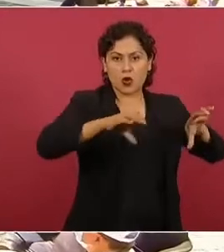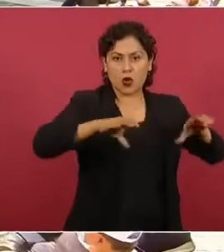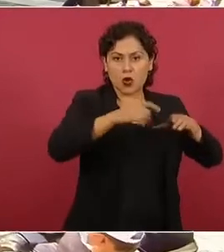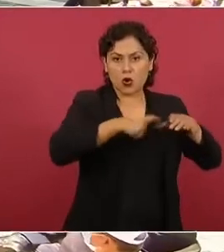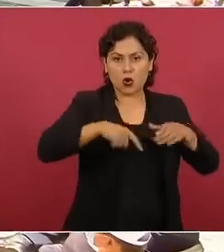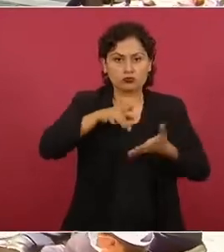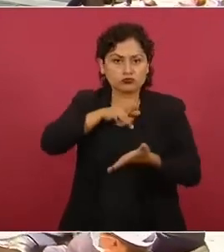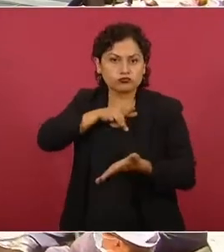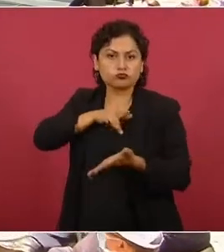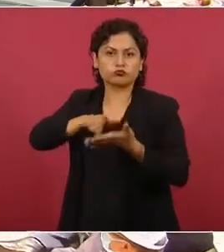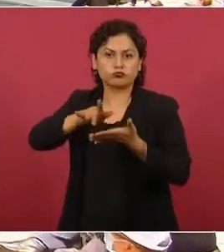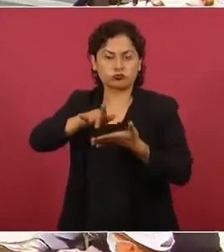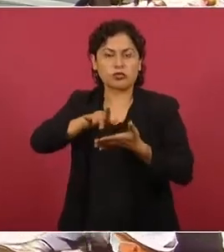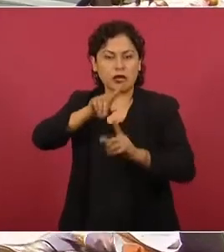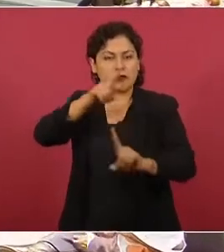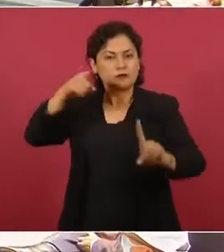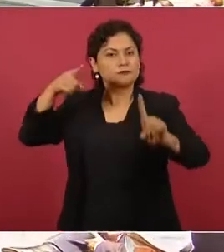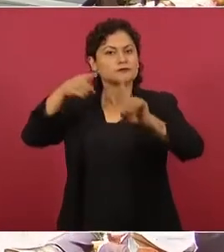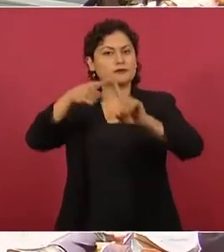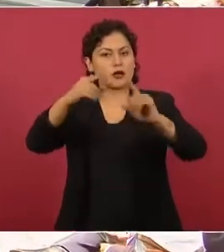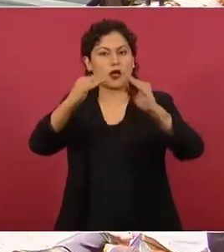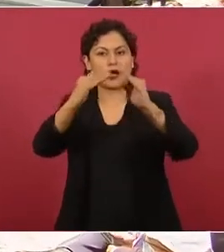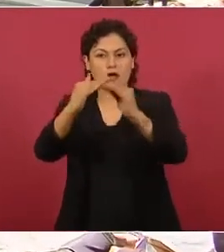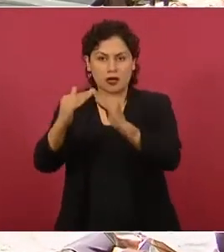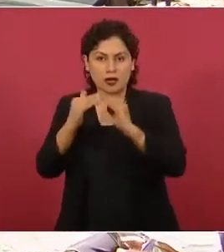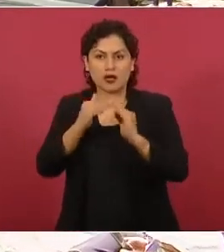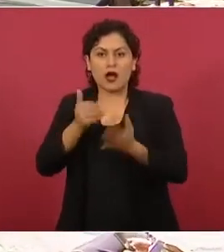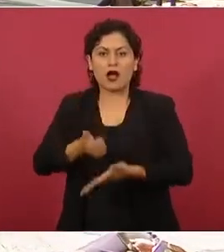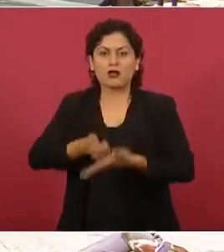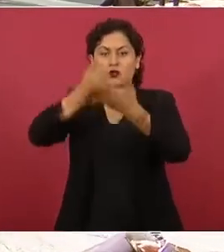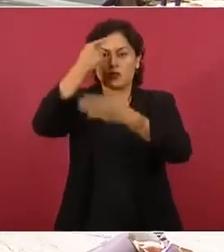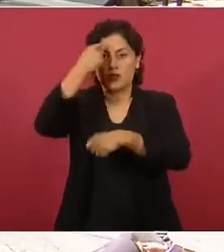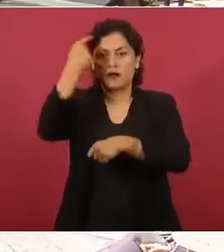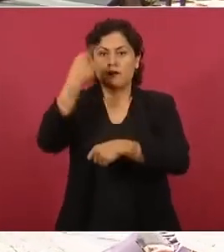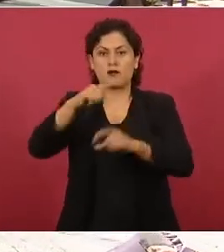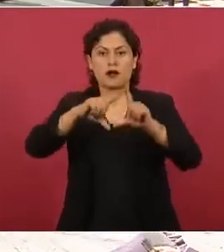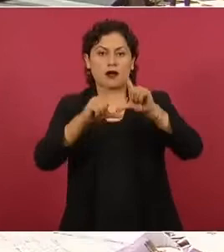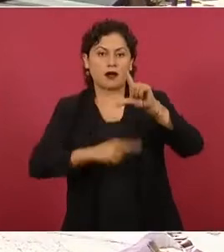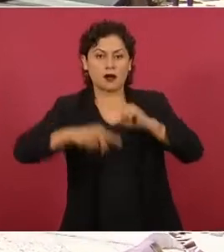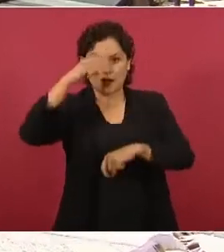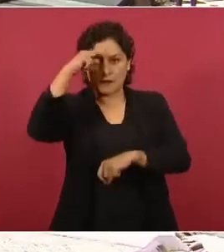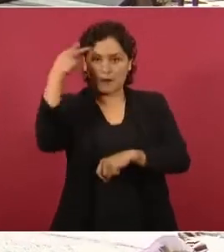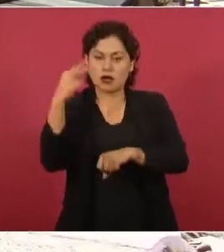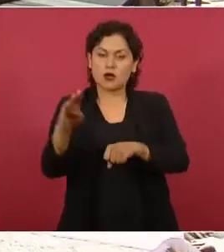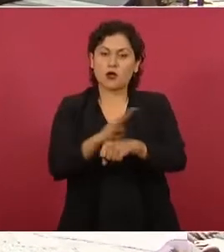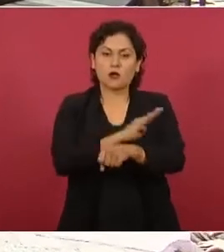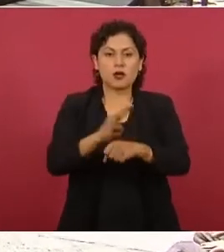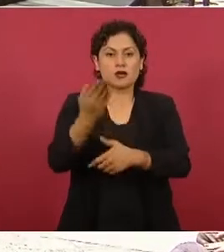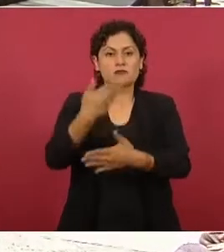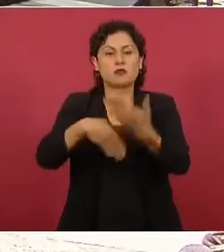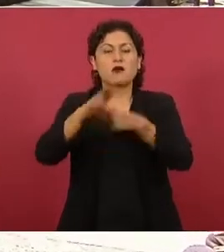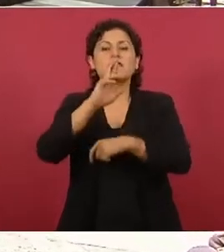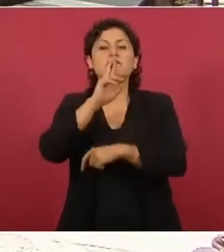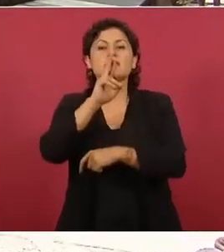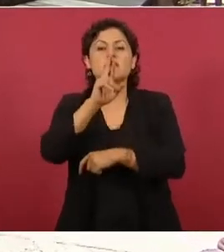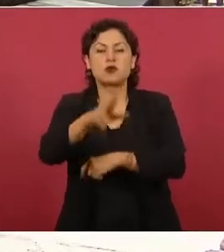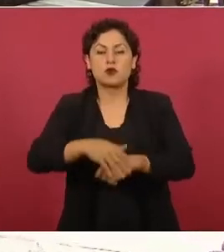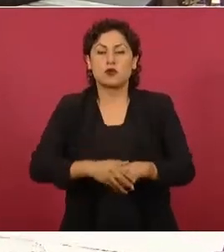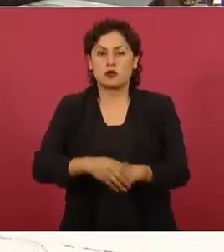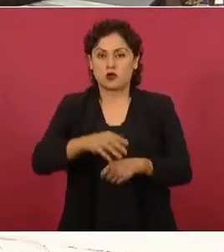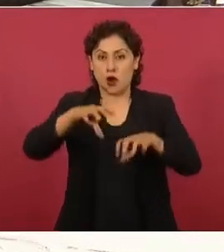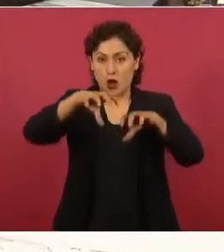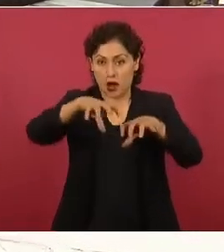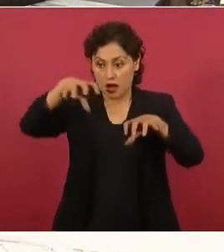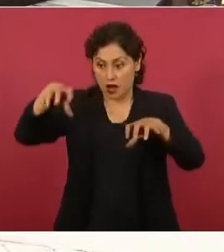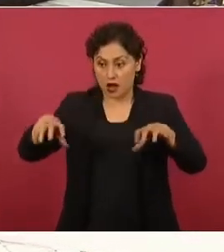la vivienda, como palanca del bienestar que México merece, unidos en el tripartismo, respaldados por la